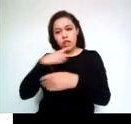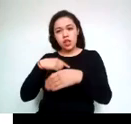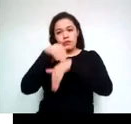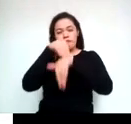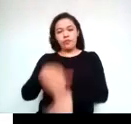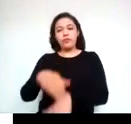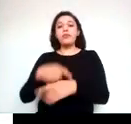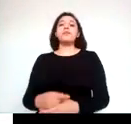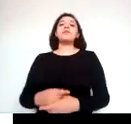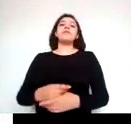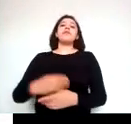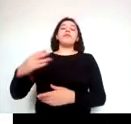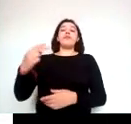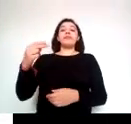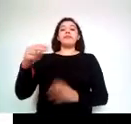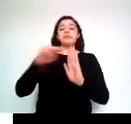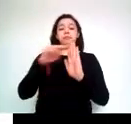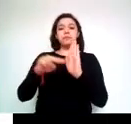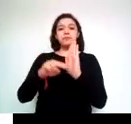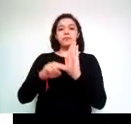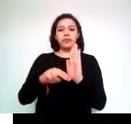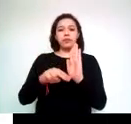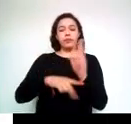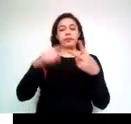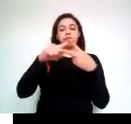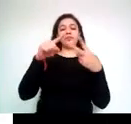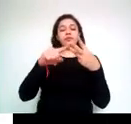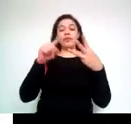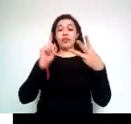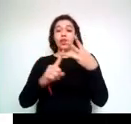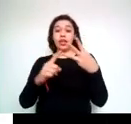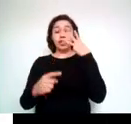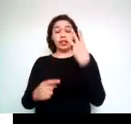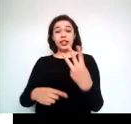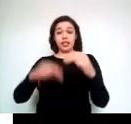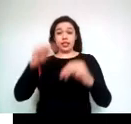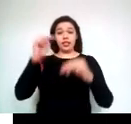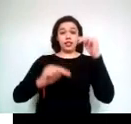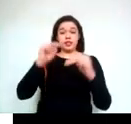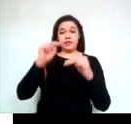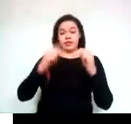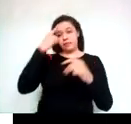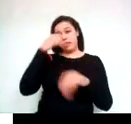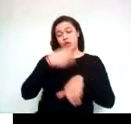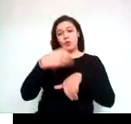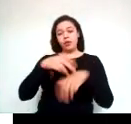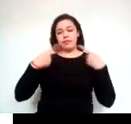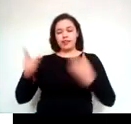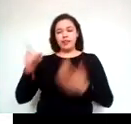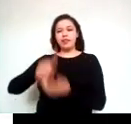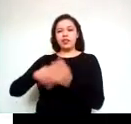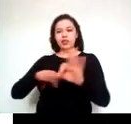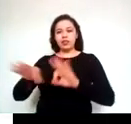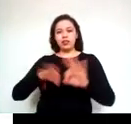de la normatividad se divide en 3 escalas, considerando por el número de trabajadores. ¿Esto qué quiere decir? Y por centros de